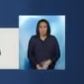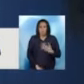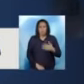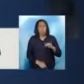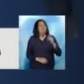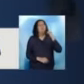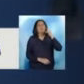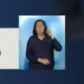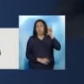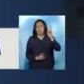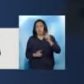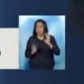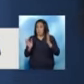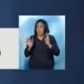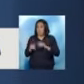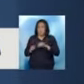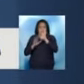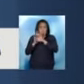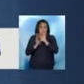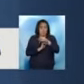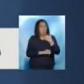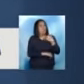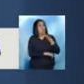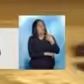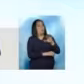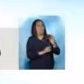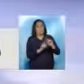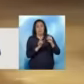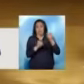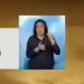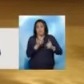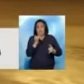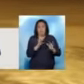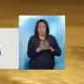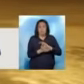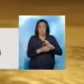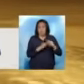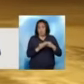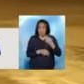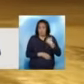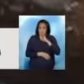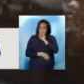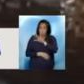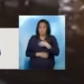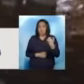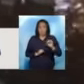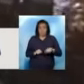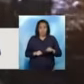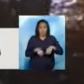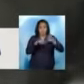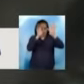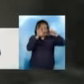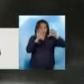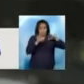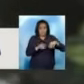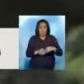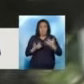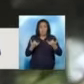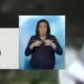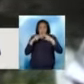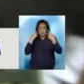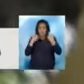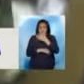Parecían de película, ¿no? Uy, parece que fuera fin del mundo. Y su casa Como anunció Senami, las lluvias ahora se están desplazando a la selva,